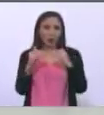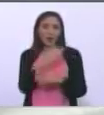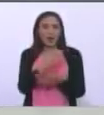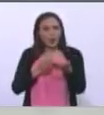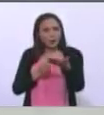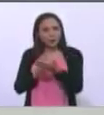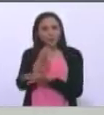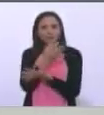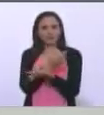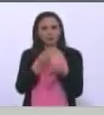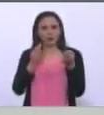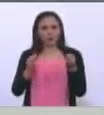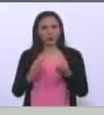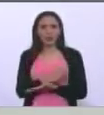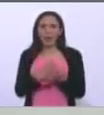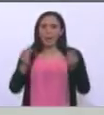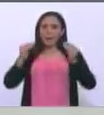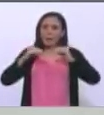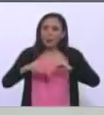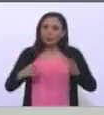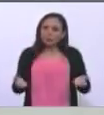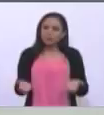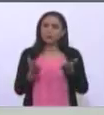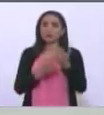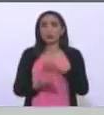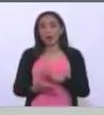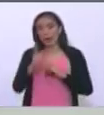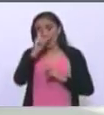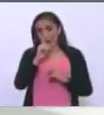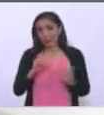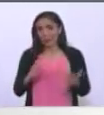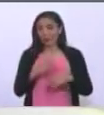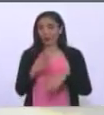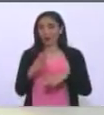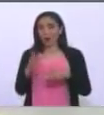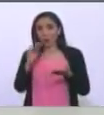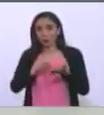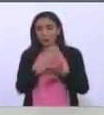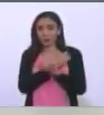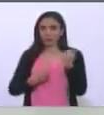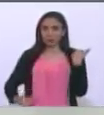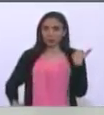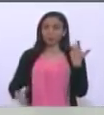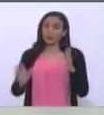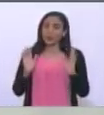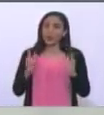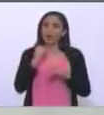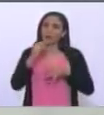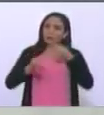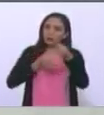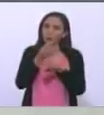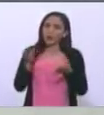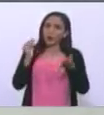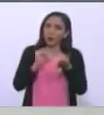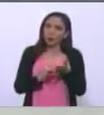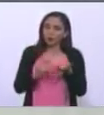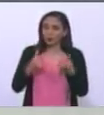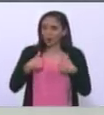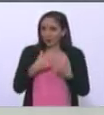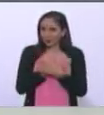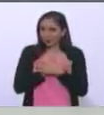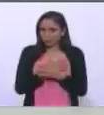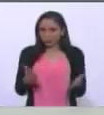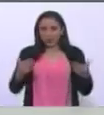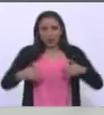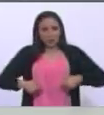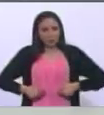correcta. Se verán fortalecidas durante su próximo periodo. También me gustaría reiterarle que desde nuestra parte haremos todos